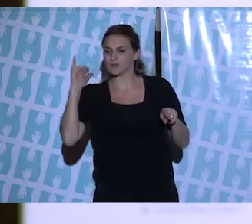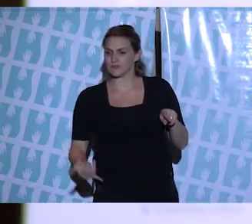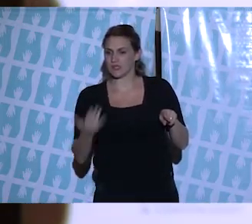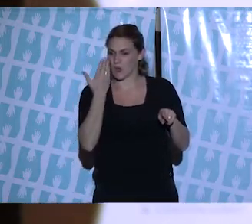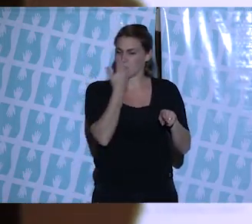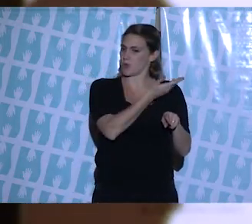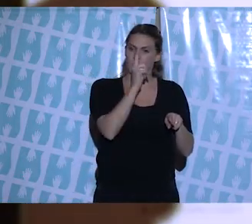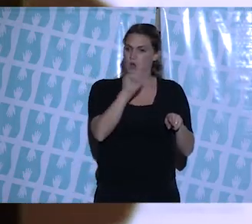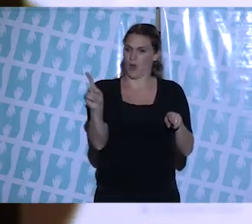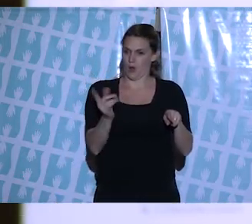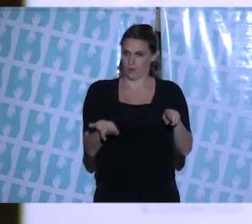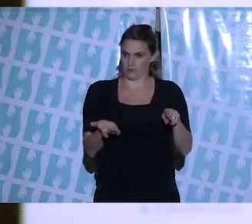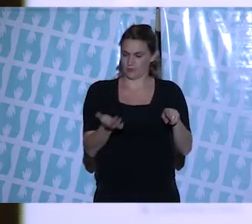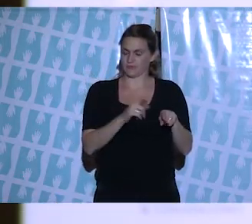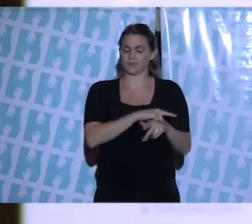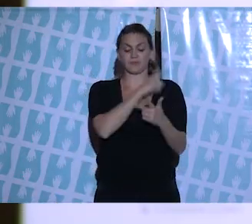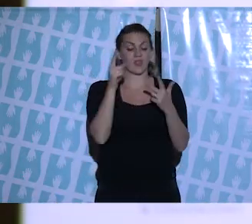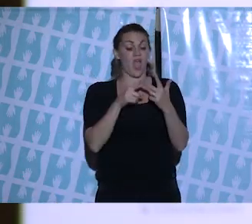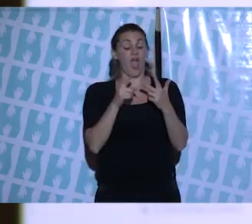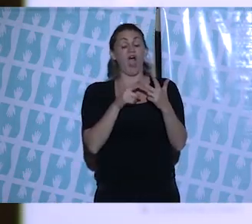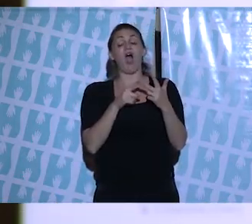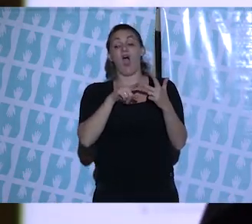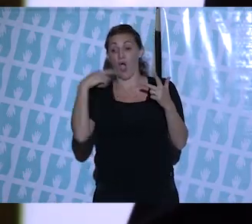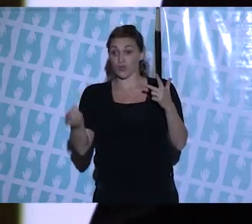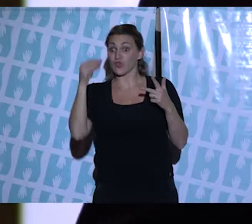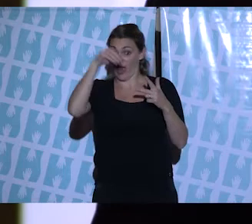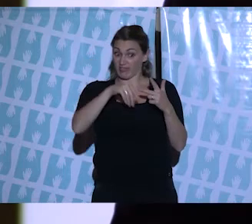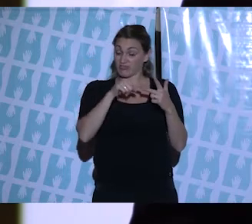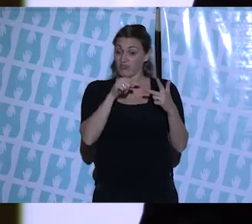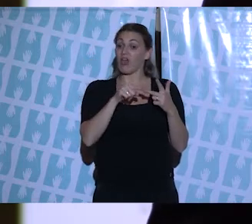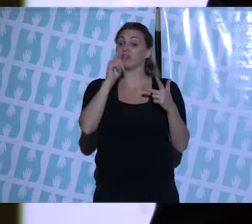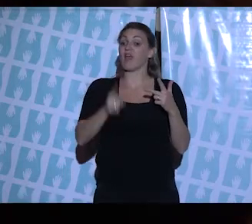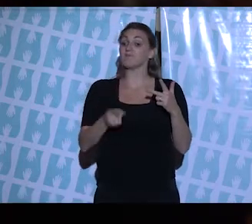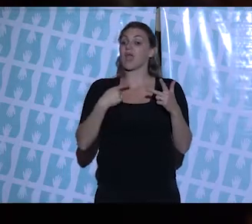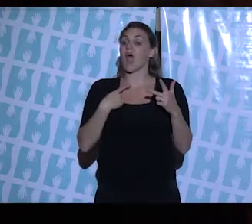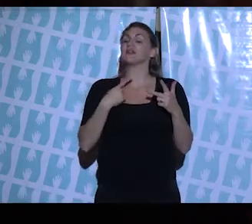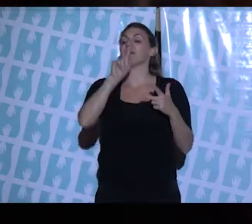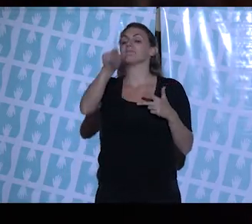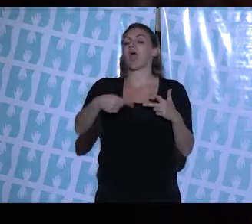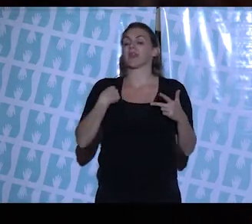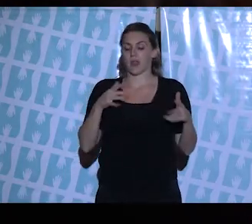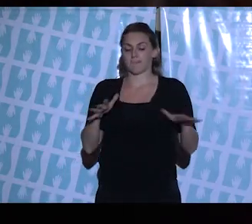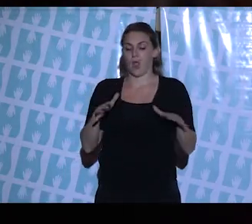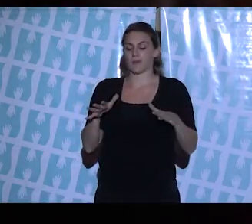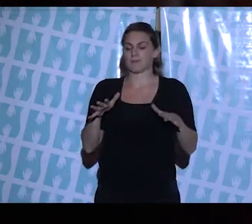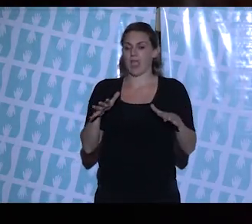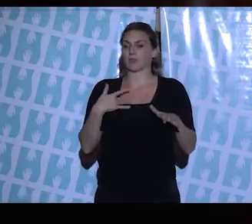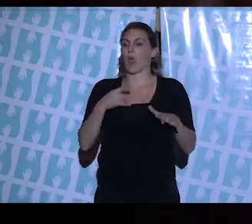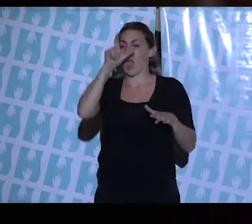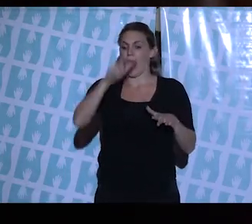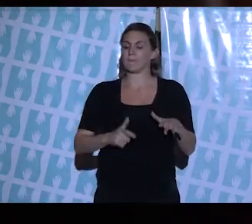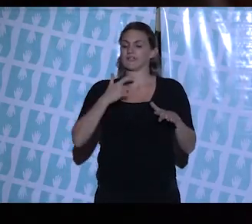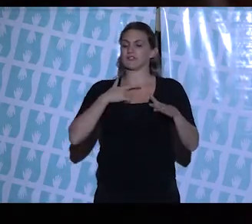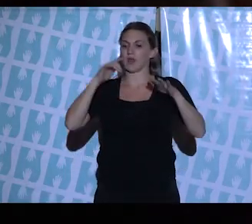de apoyo, parece curioso, es la presencia de temblor de reposo. ¿Por qué? Porque yo les dije que hay